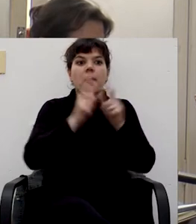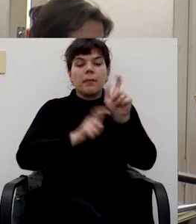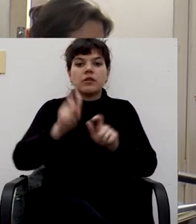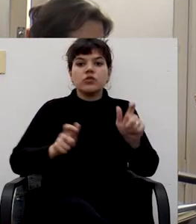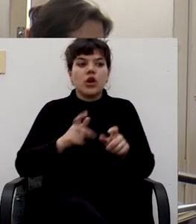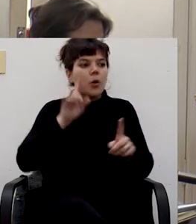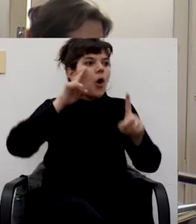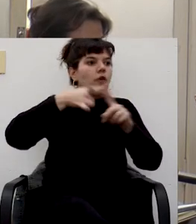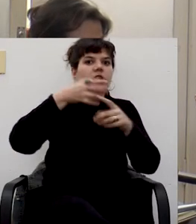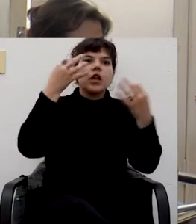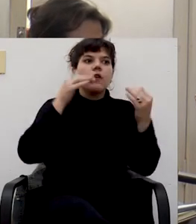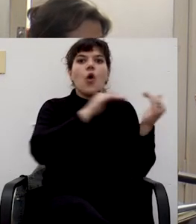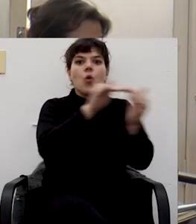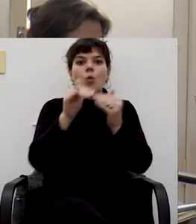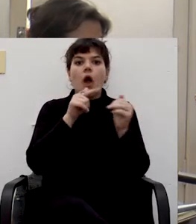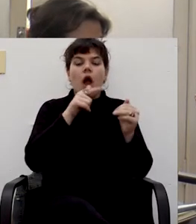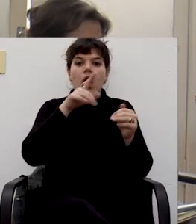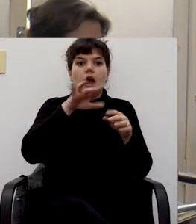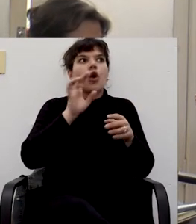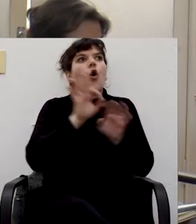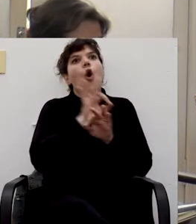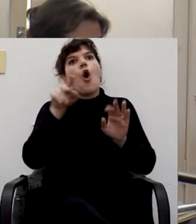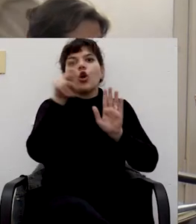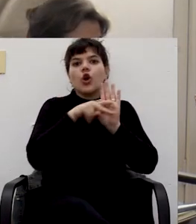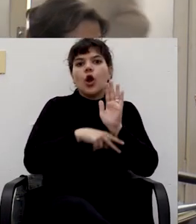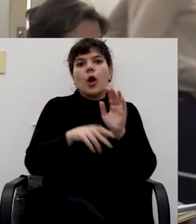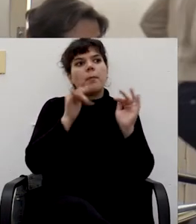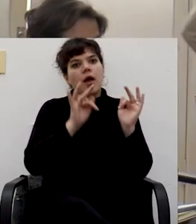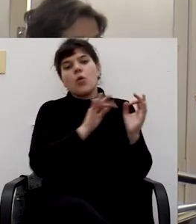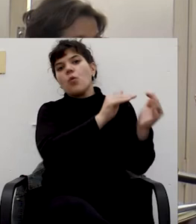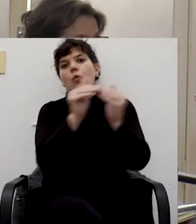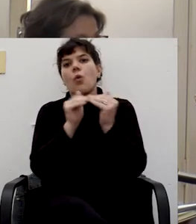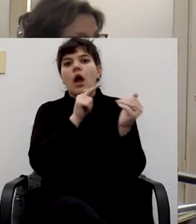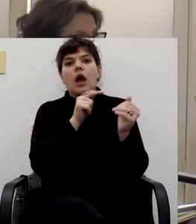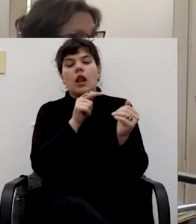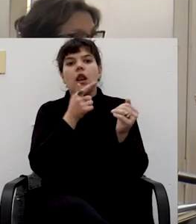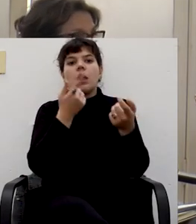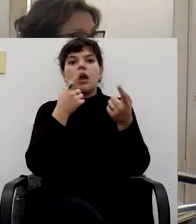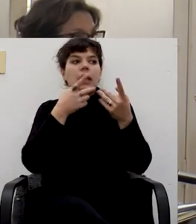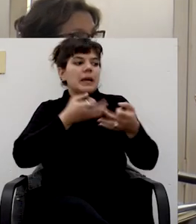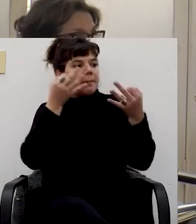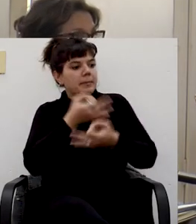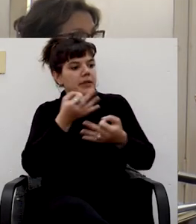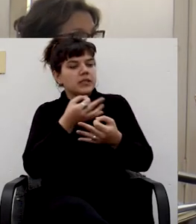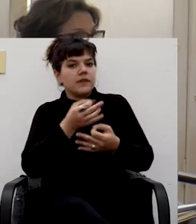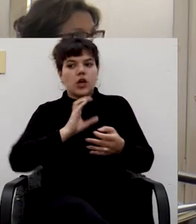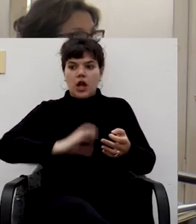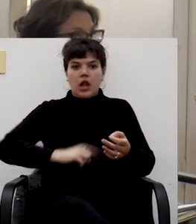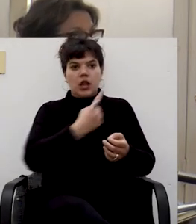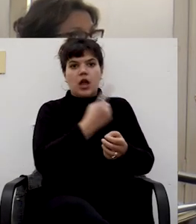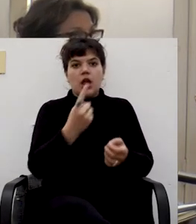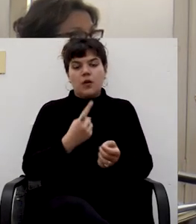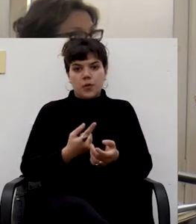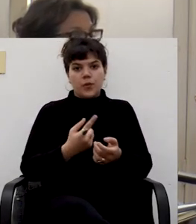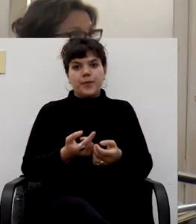a un conjunto de reglas establecidas, tienen sus rutinas y dinámicas y particulares que caracterizan a su cultura